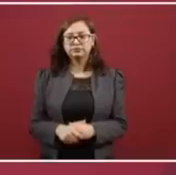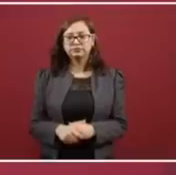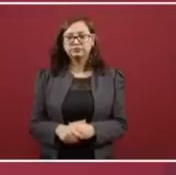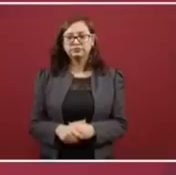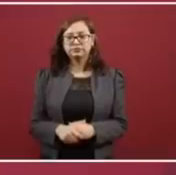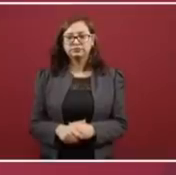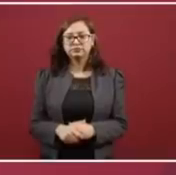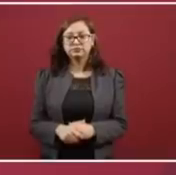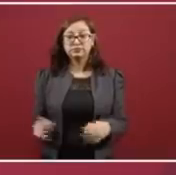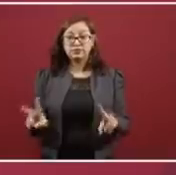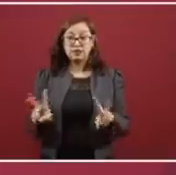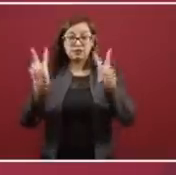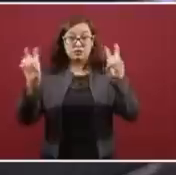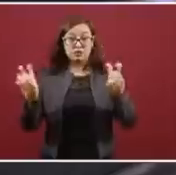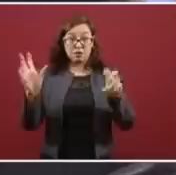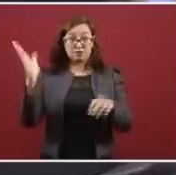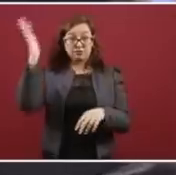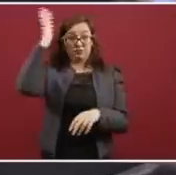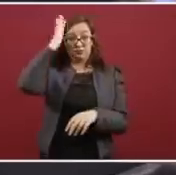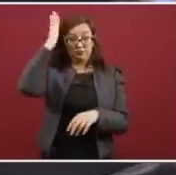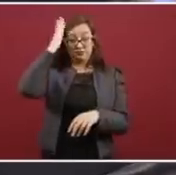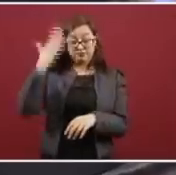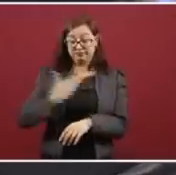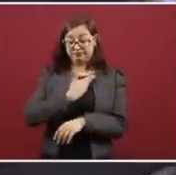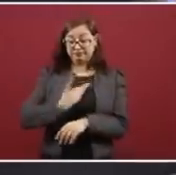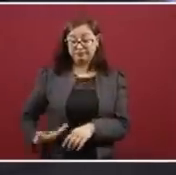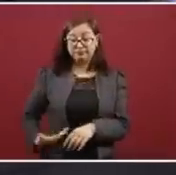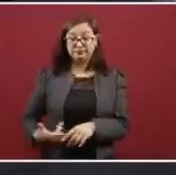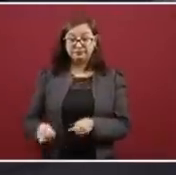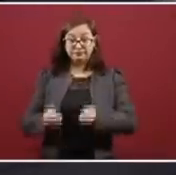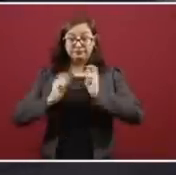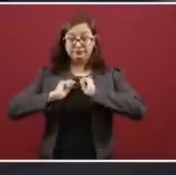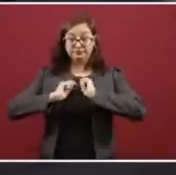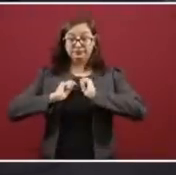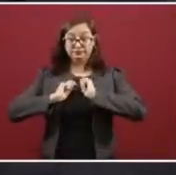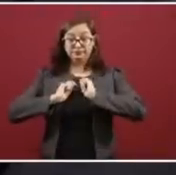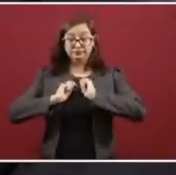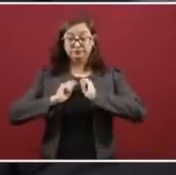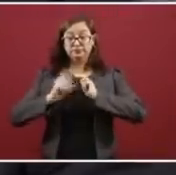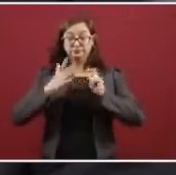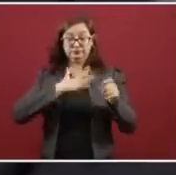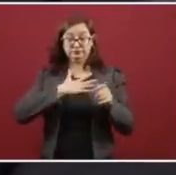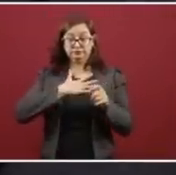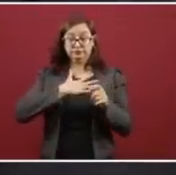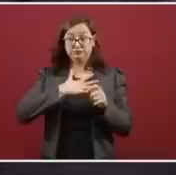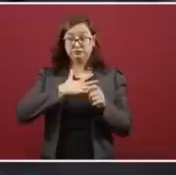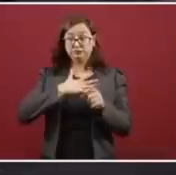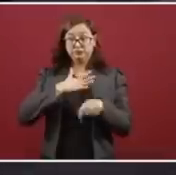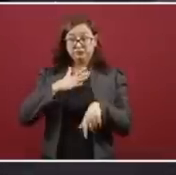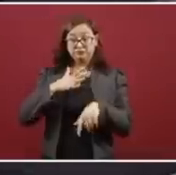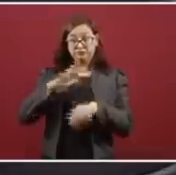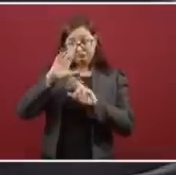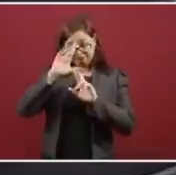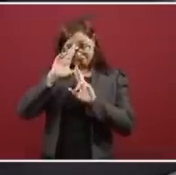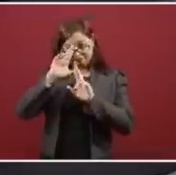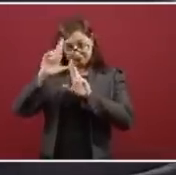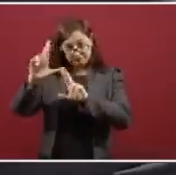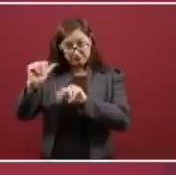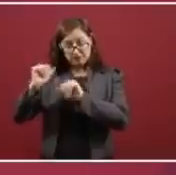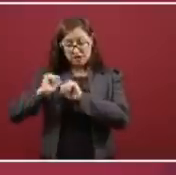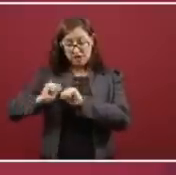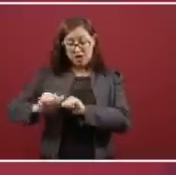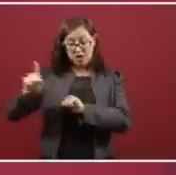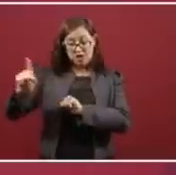titular del poder ejecutivo y con mucho respecto al poder legislativo nosotros manifestamos